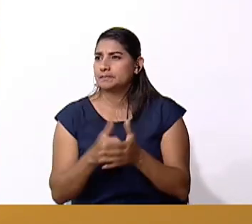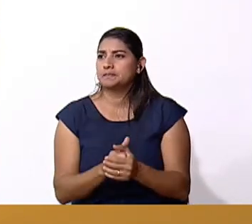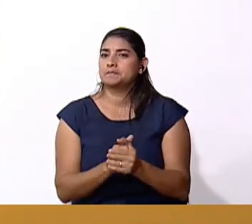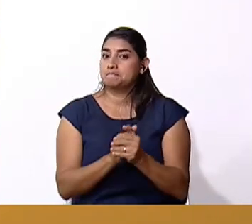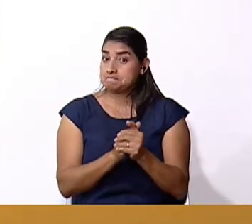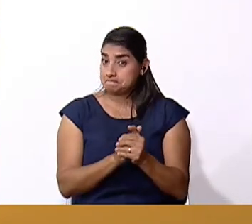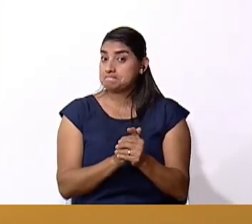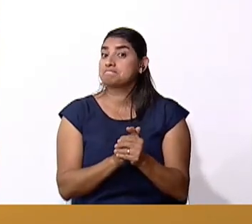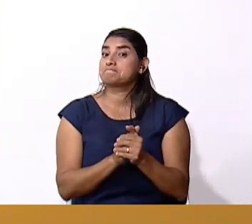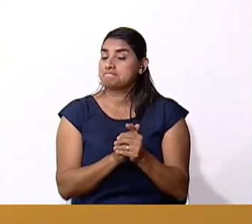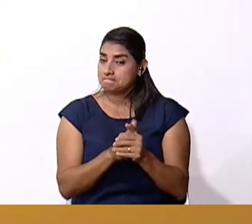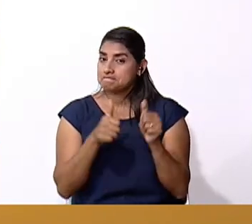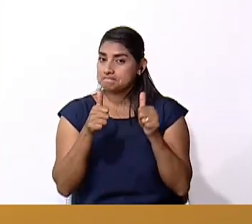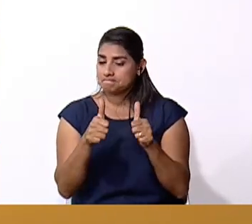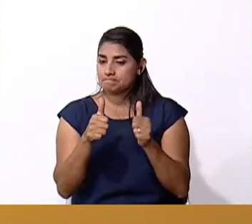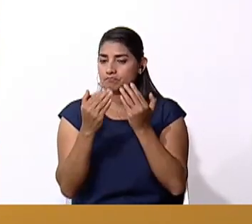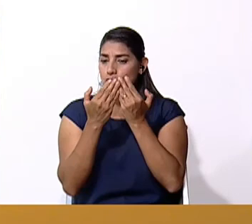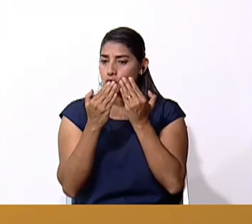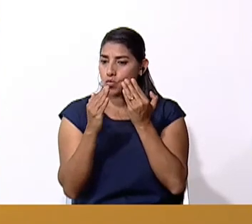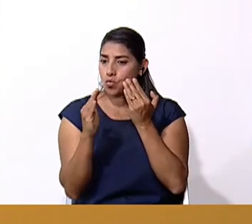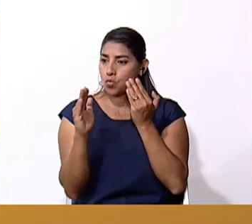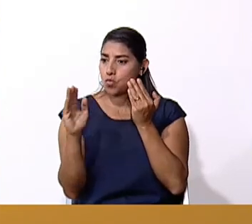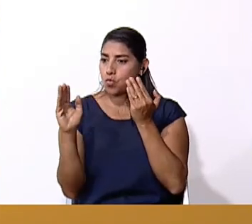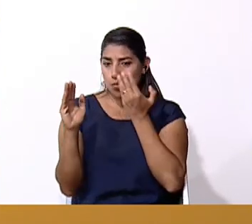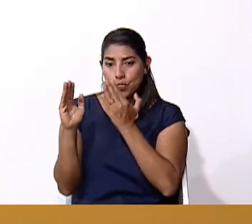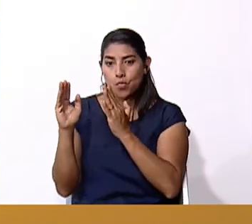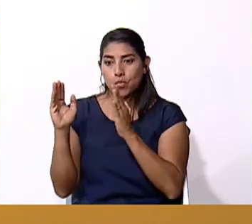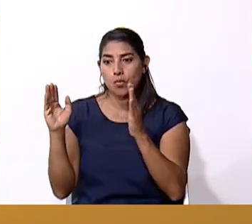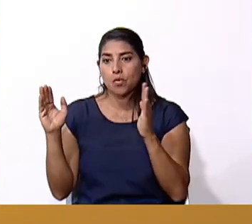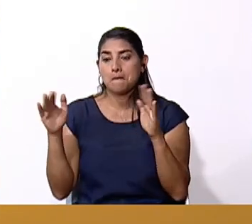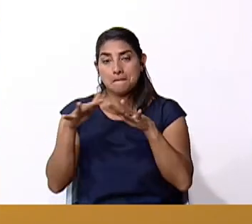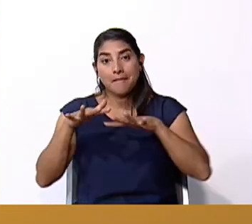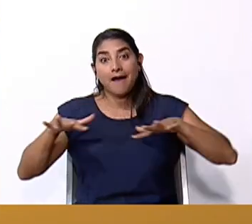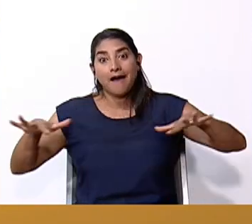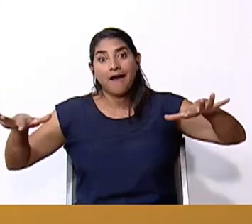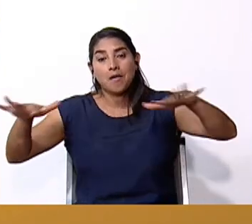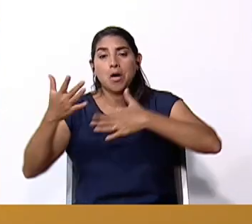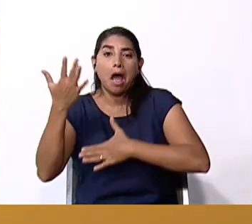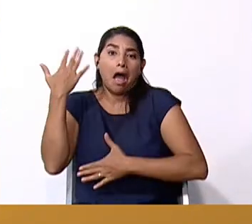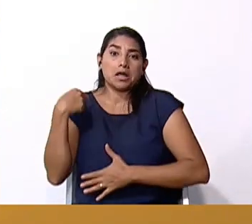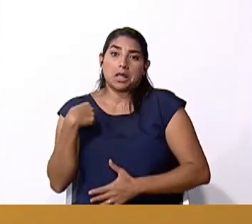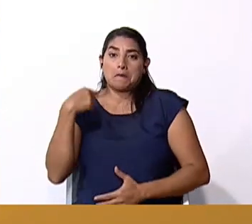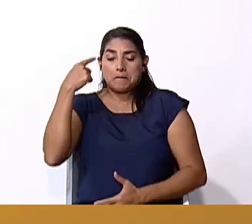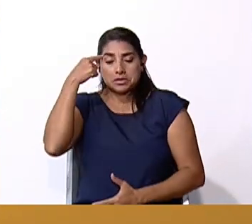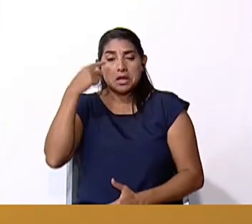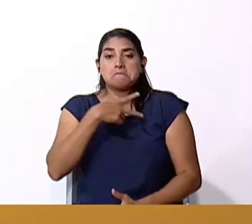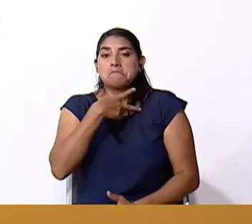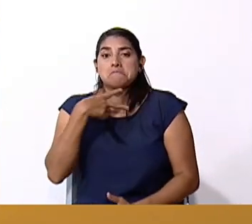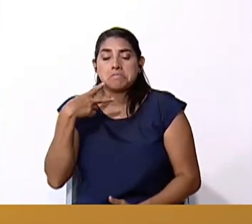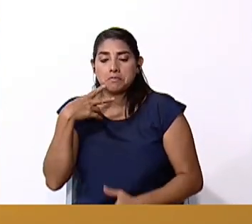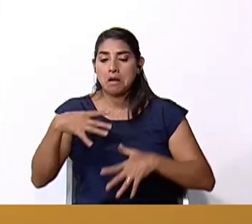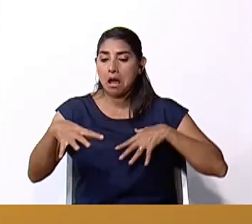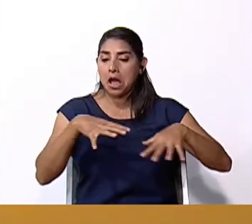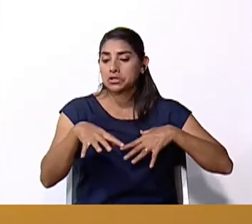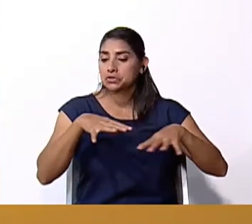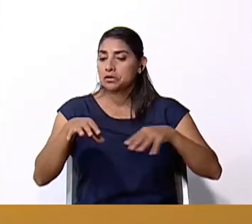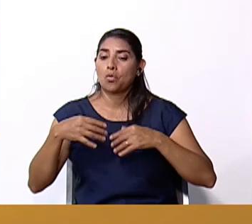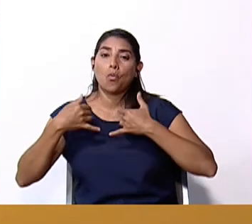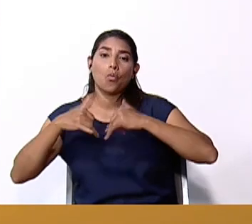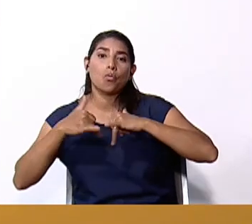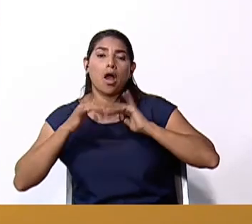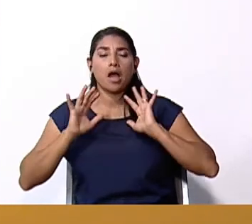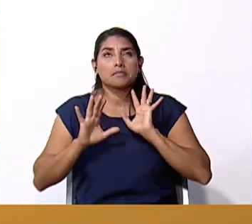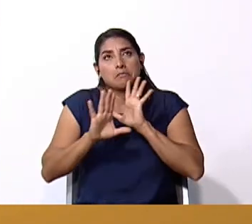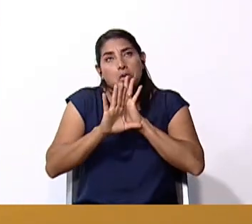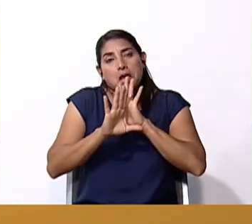Muy bien, se nos abre un espectro mucho más grande, porque antes solo pensábamos que los verbos eran acciones, jugar,